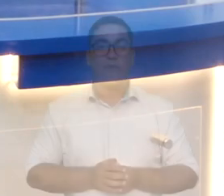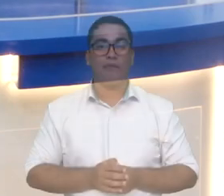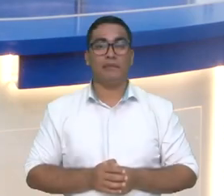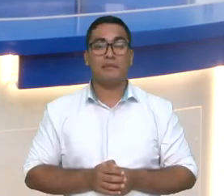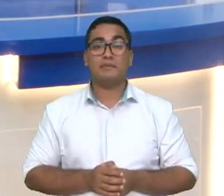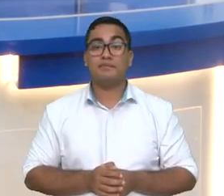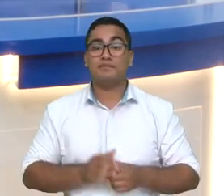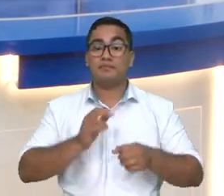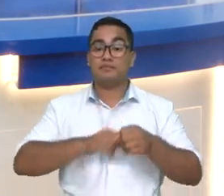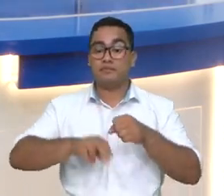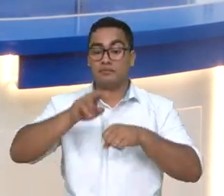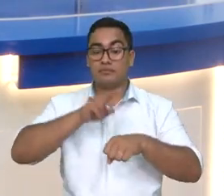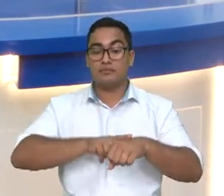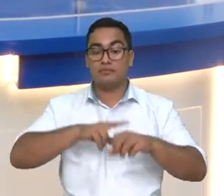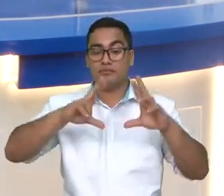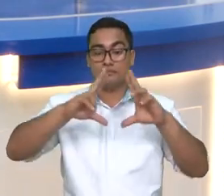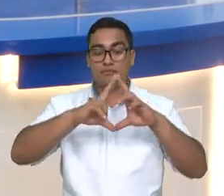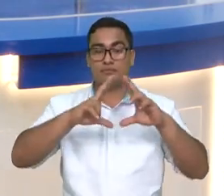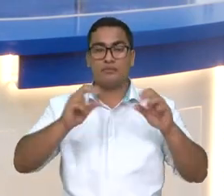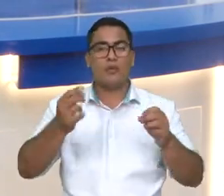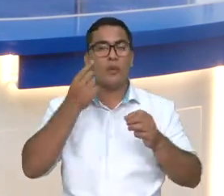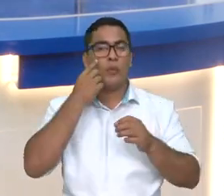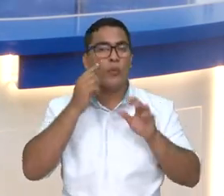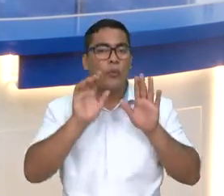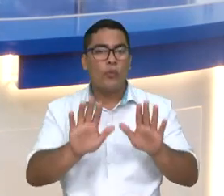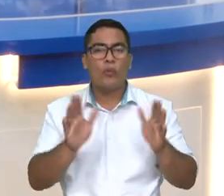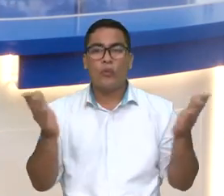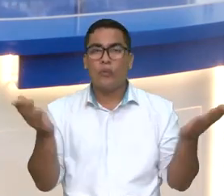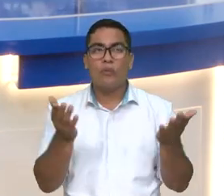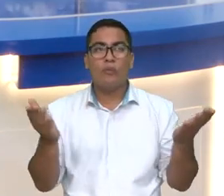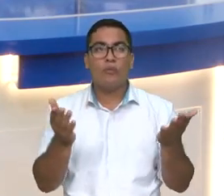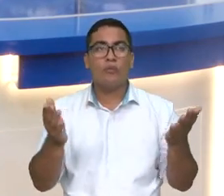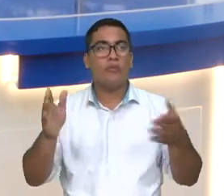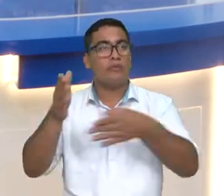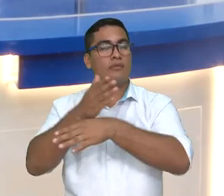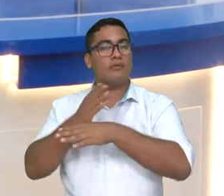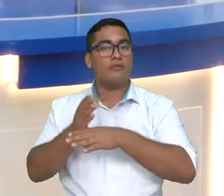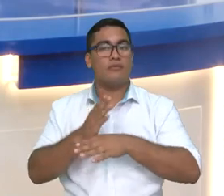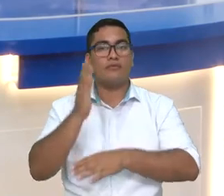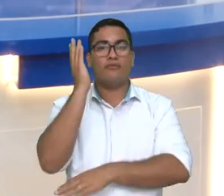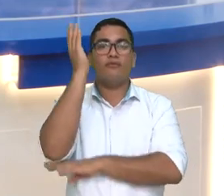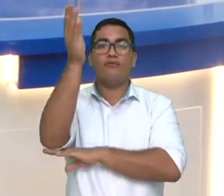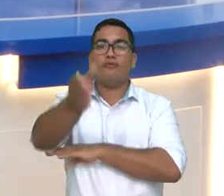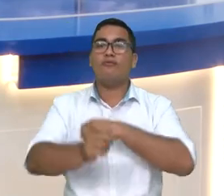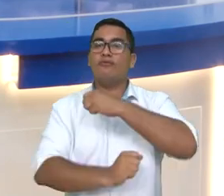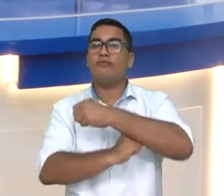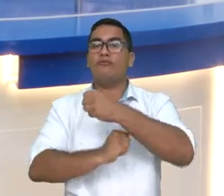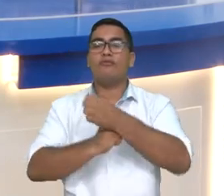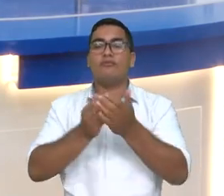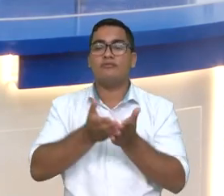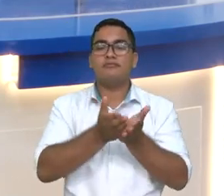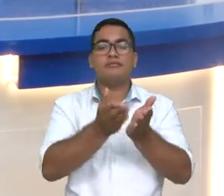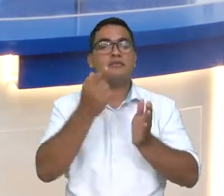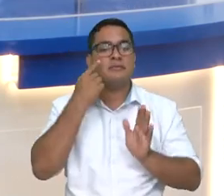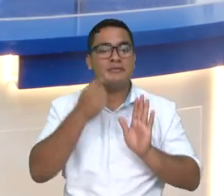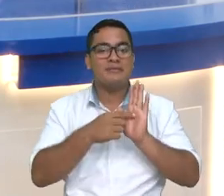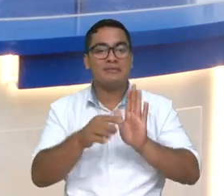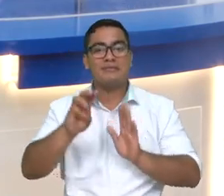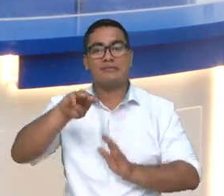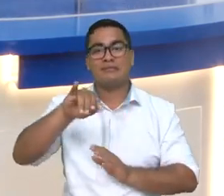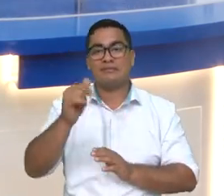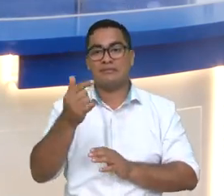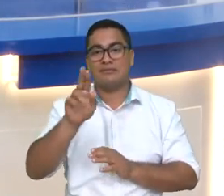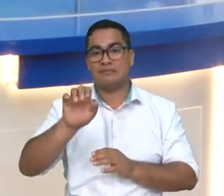Y a nivel nacional, ¿qué medidas se toman en nuestros puertos para evitar la propagación del coronavirus? Miguel Carranza Mena nos lo cuenta